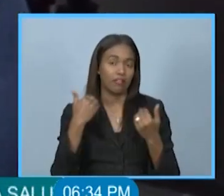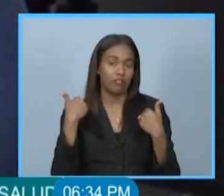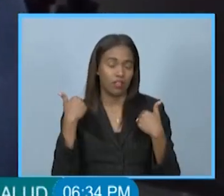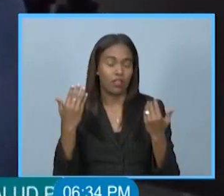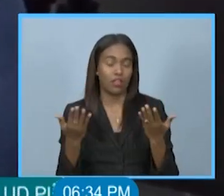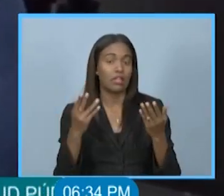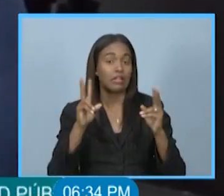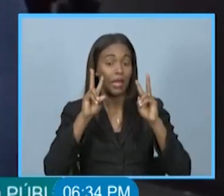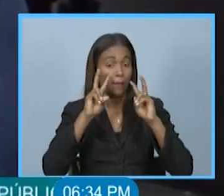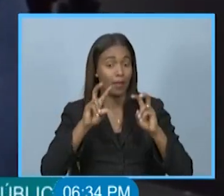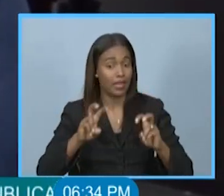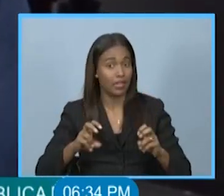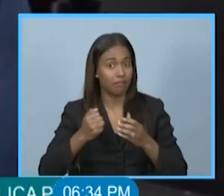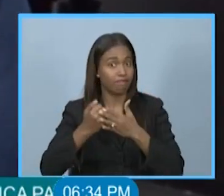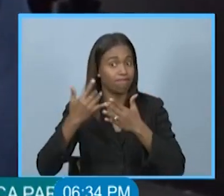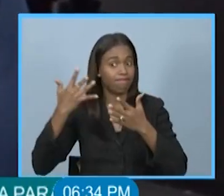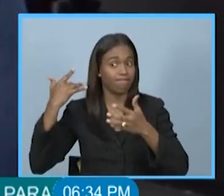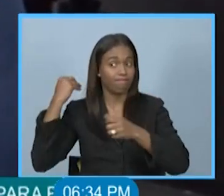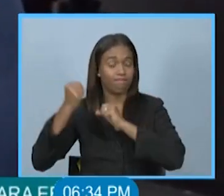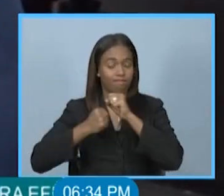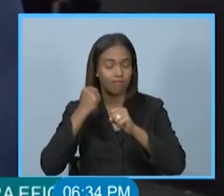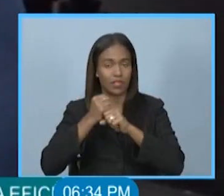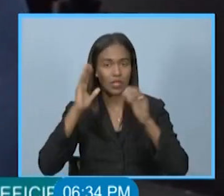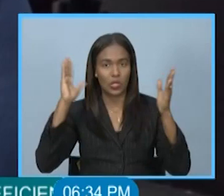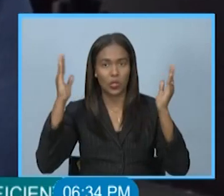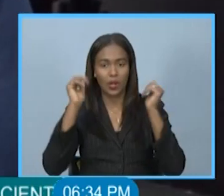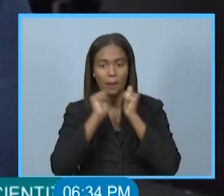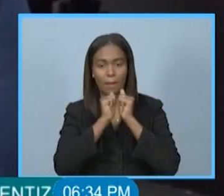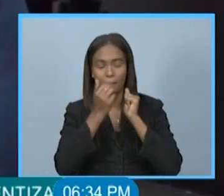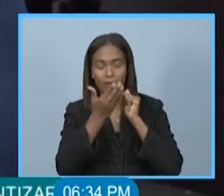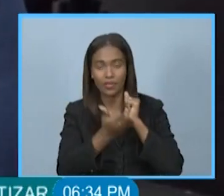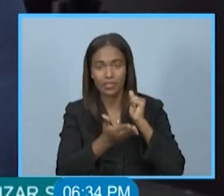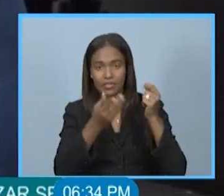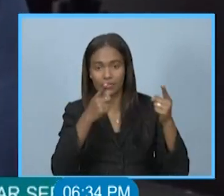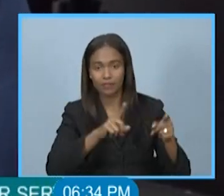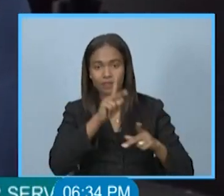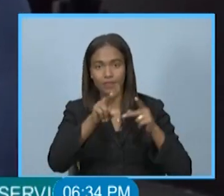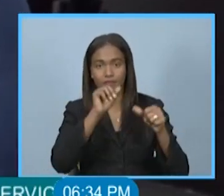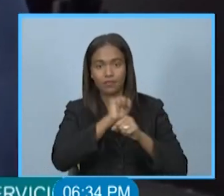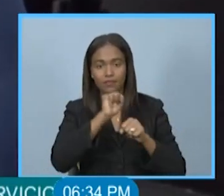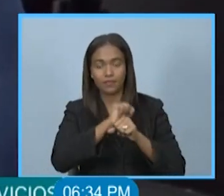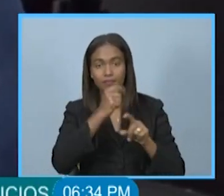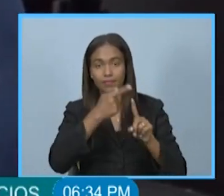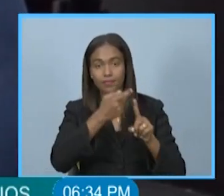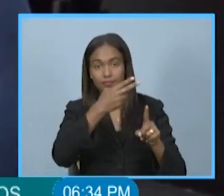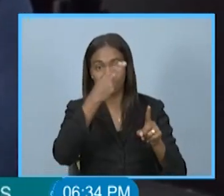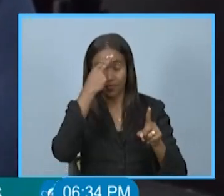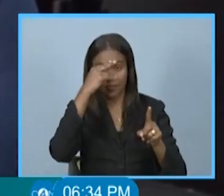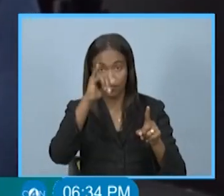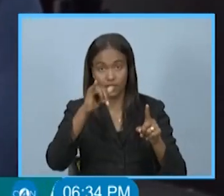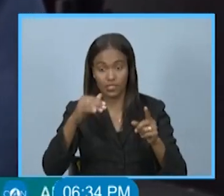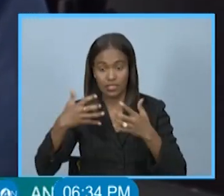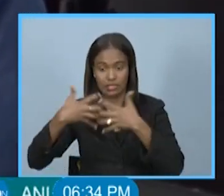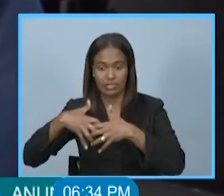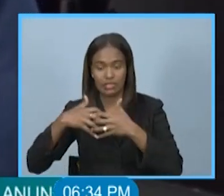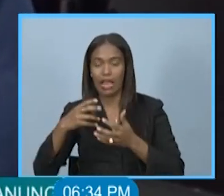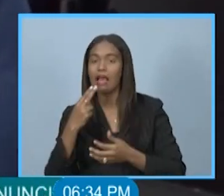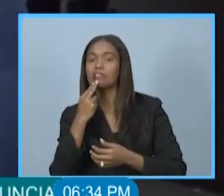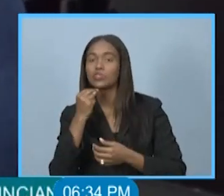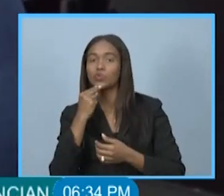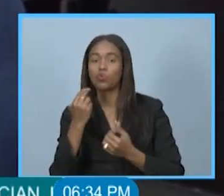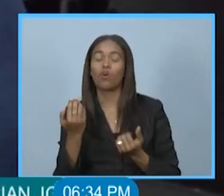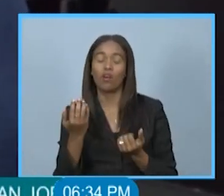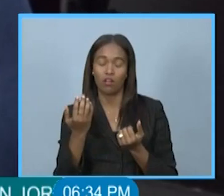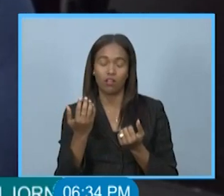una investigación desde hace años con relación al trato a los trabajadores de origen haitiano en la industria azucarera en sentido